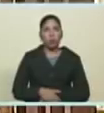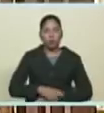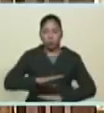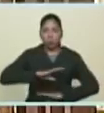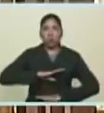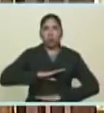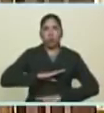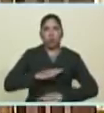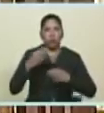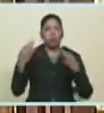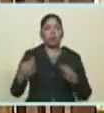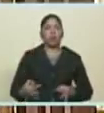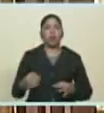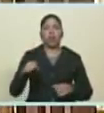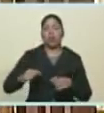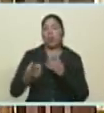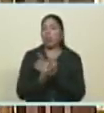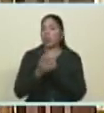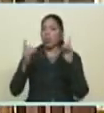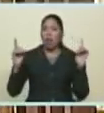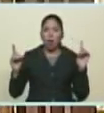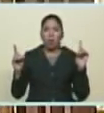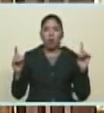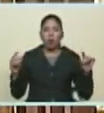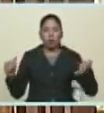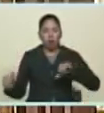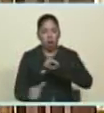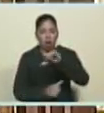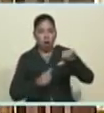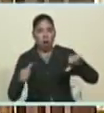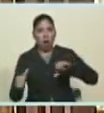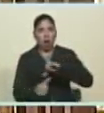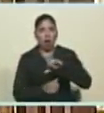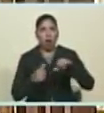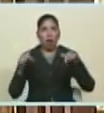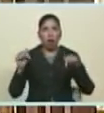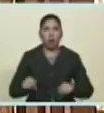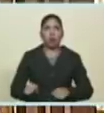una gran dinámica democrática de la vida política de Venezuela.